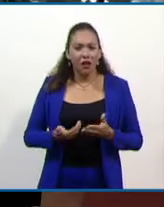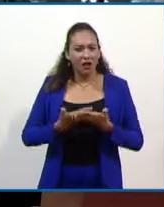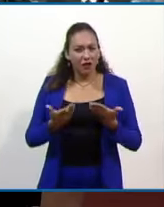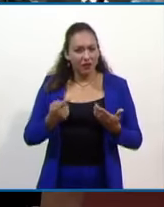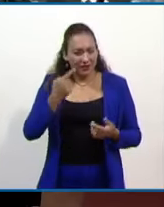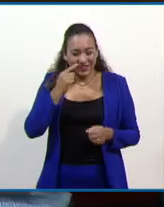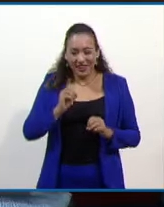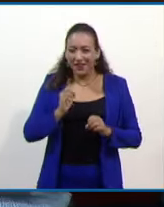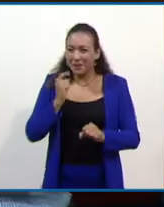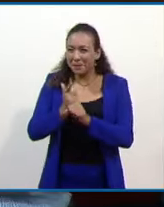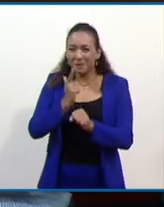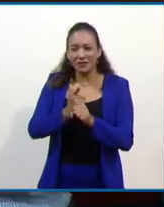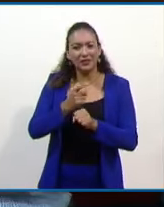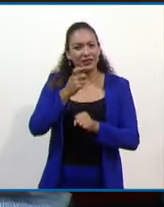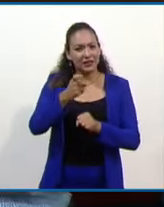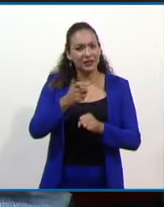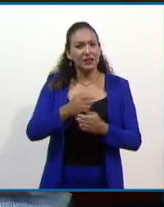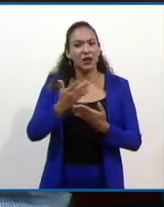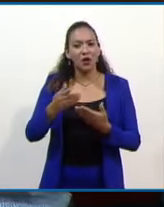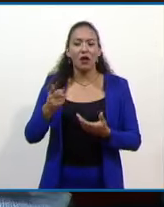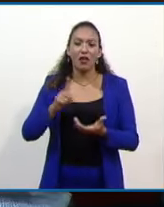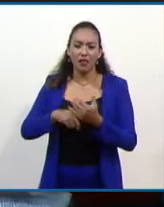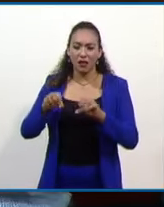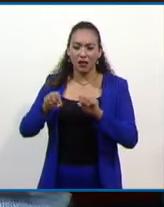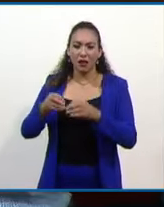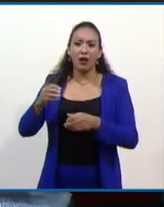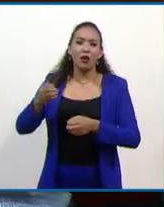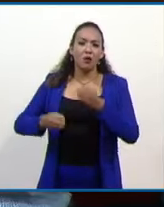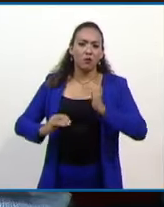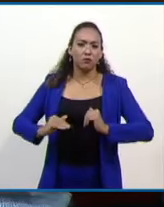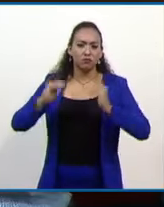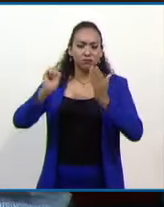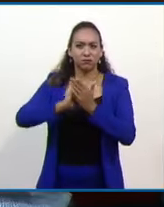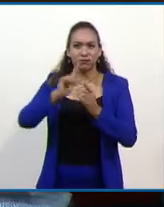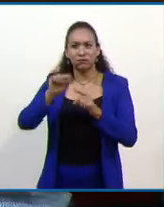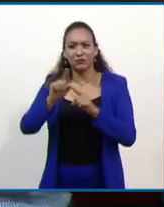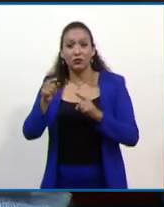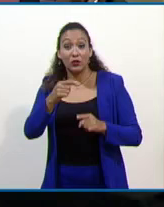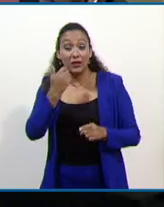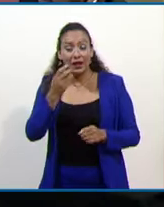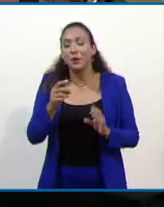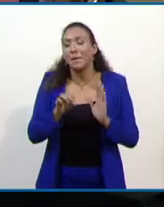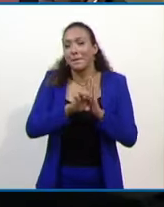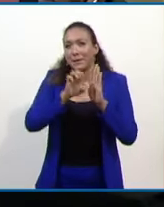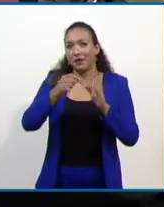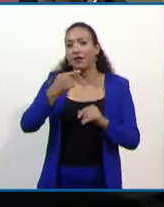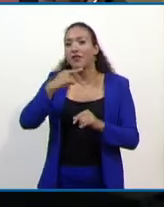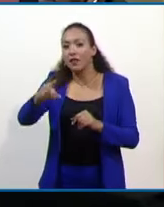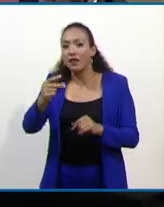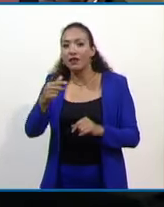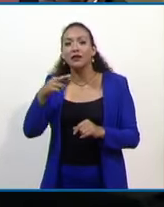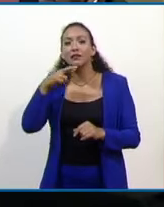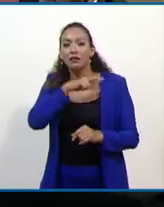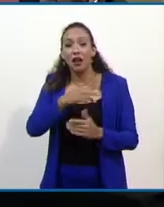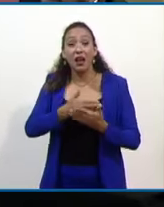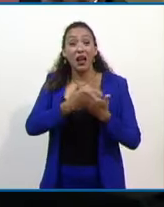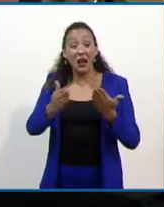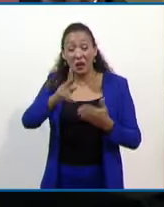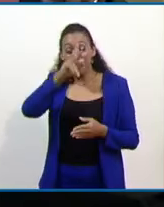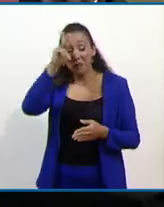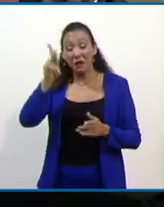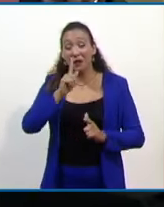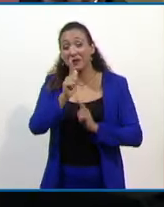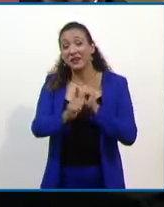reforma generará mayor saturación en la Suprema Corte. Si uno quiere agilizar la resolución de casos, en particular en la Corte, ¿qué hay que hacer?